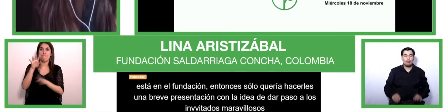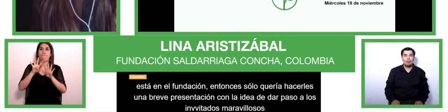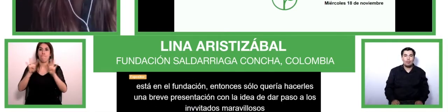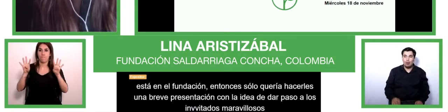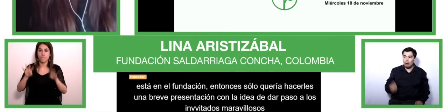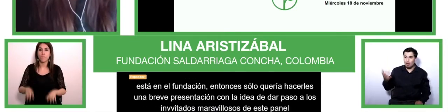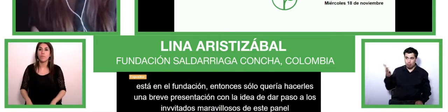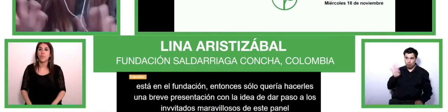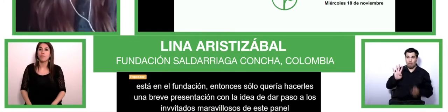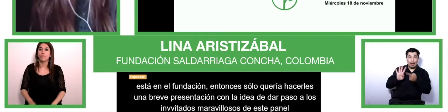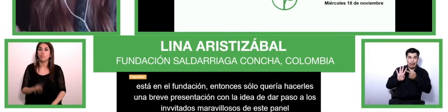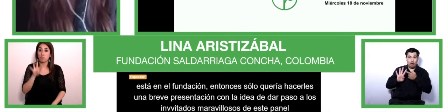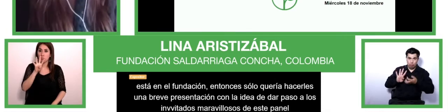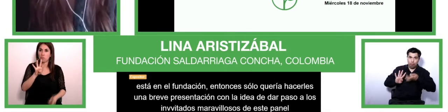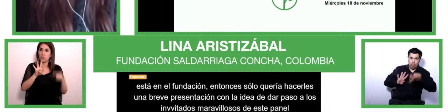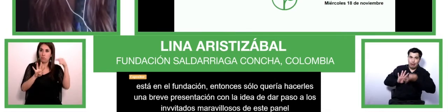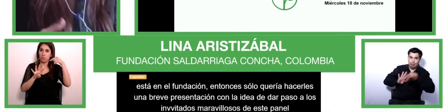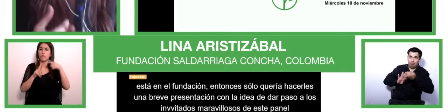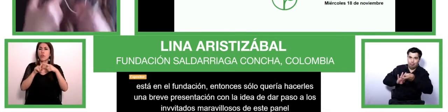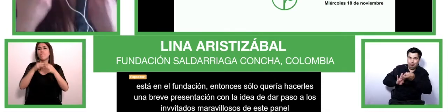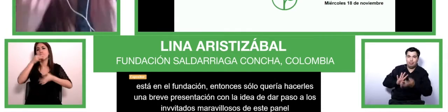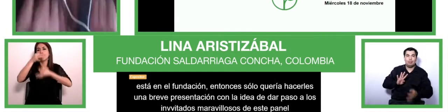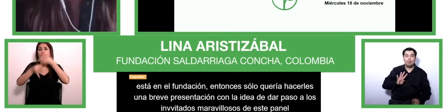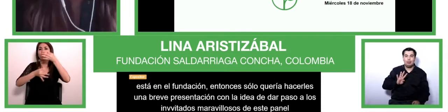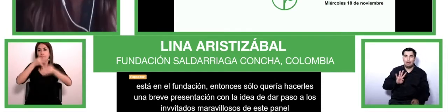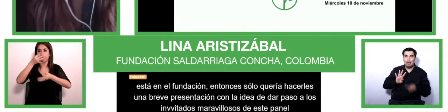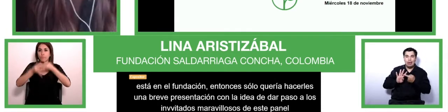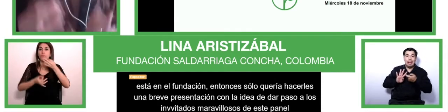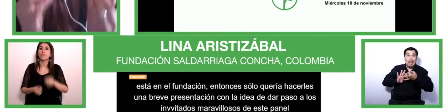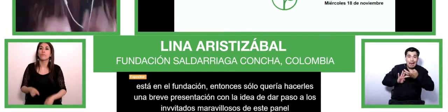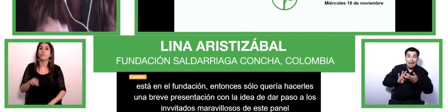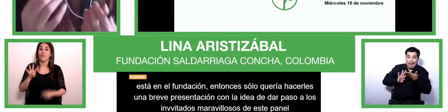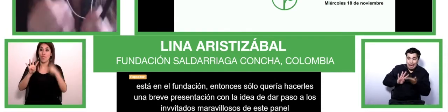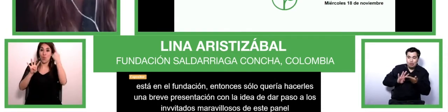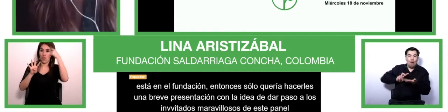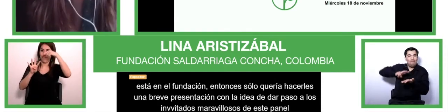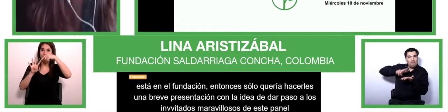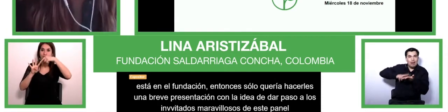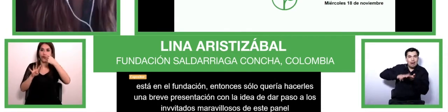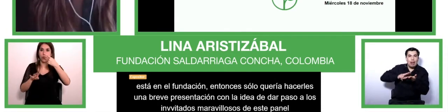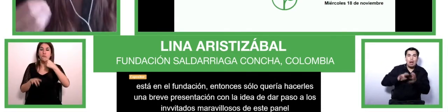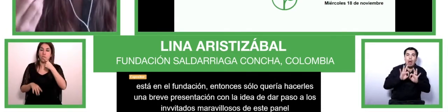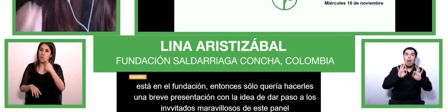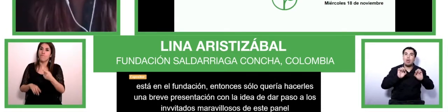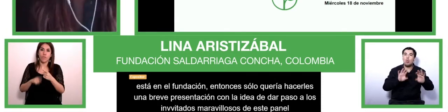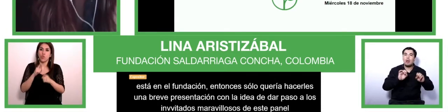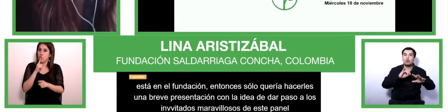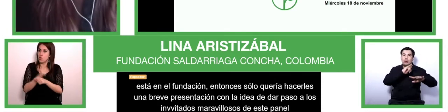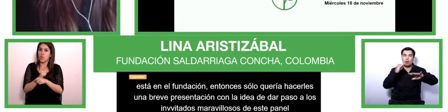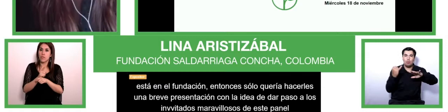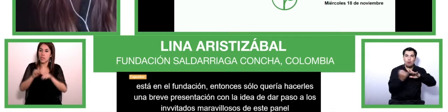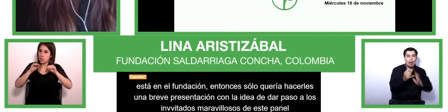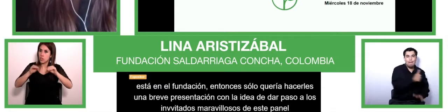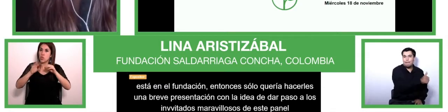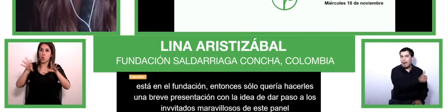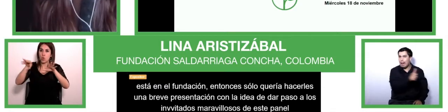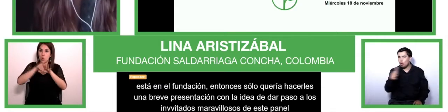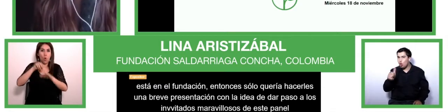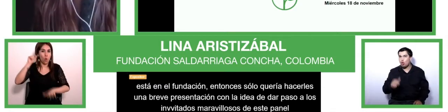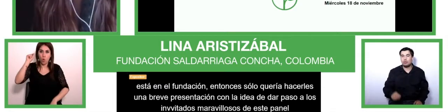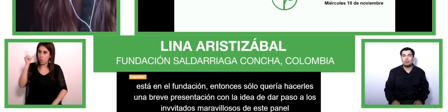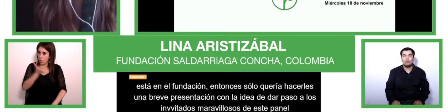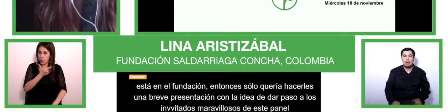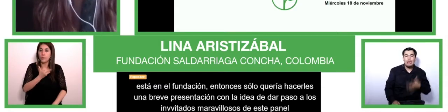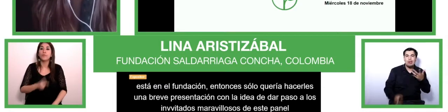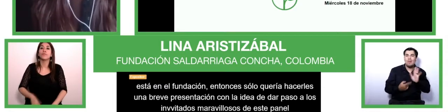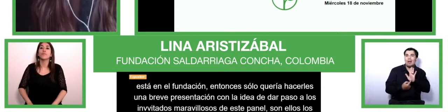de este panel, porque pues son ellos los protagonistas, son ellos los que están haciendo realidad la educación inclusiva y la educación para